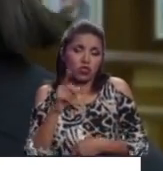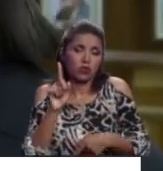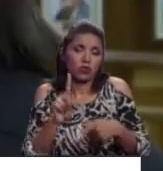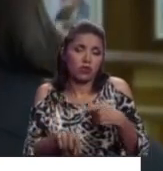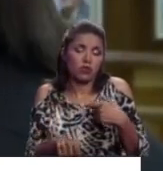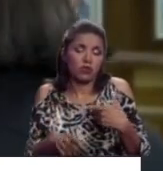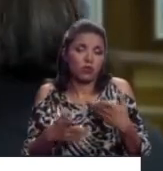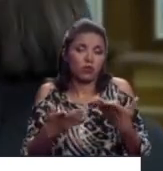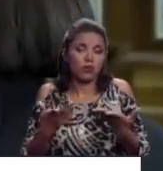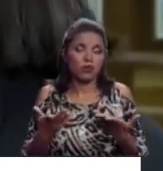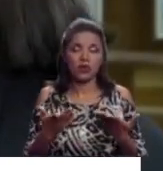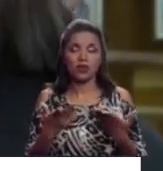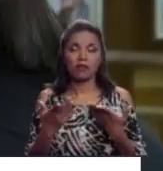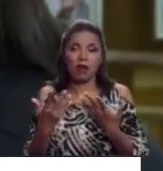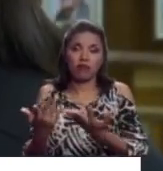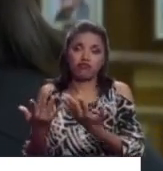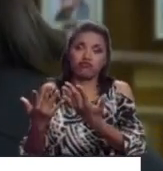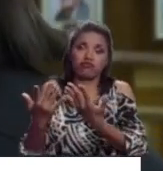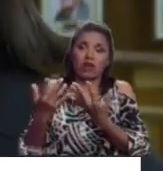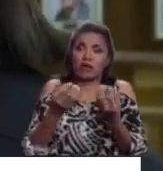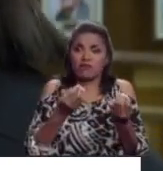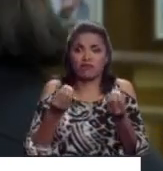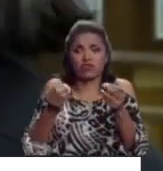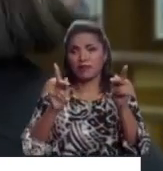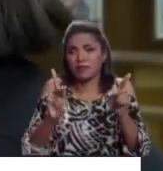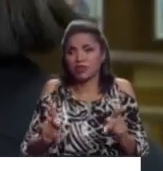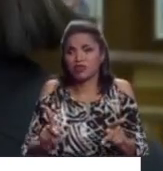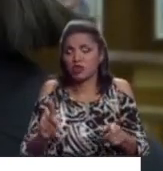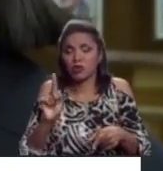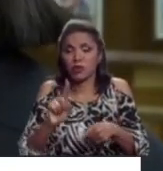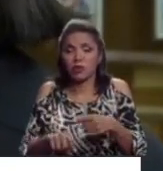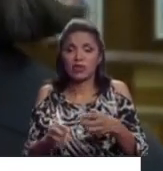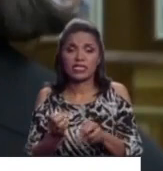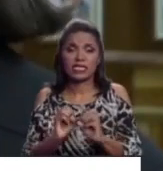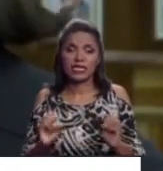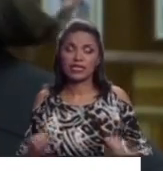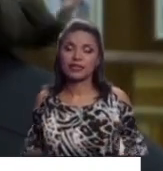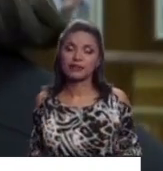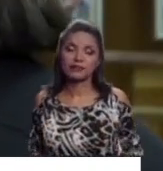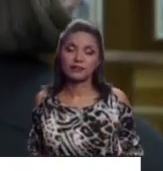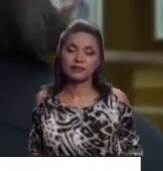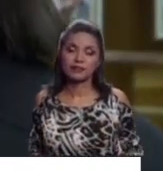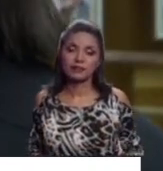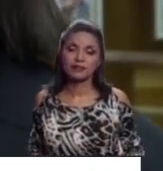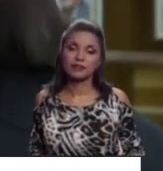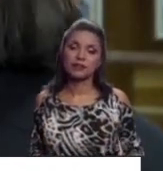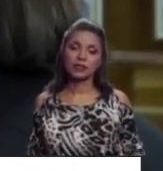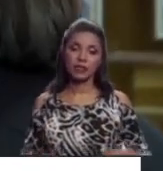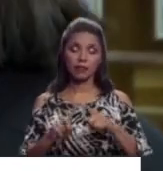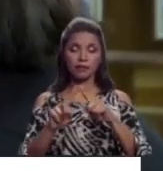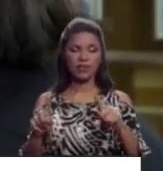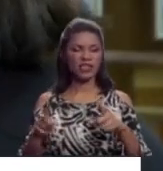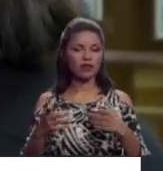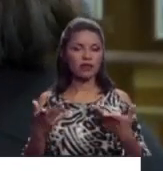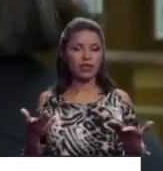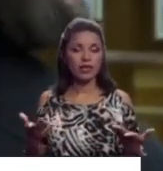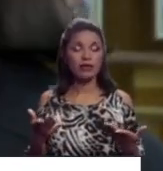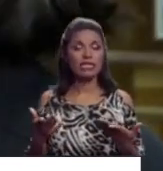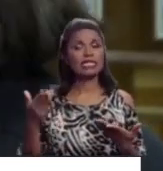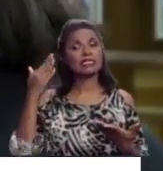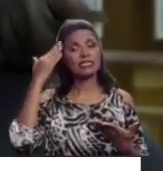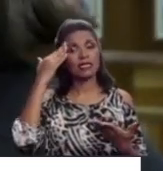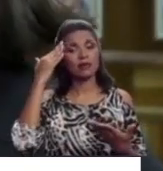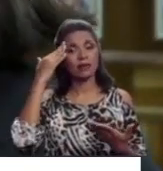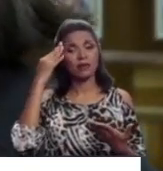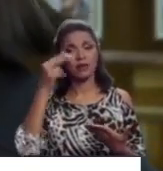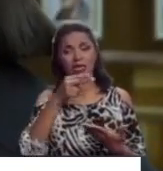panameños. Entonces no es algo que atañe al gobierno de la República de Panamá en ese sentido. Sin embargo, solidarizarnos con ellos. Lo que pasan ellos, lo